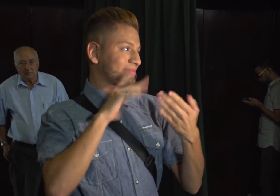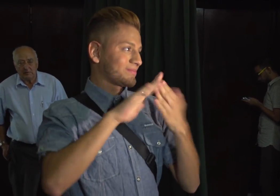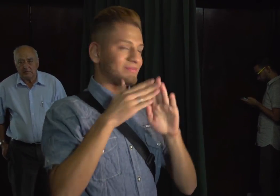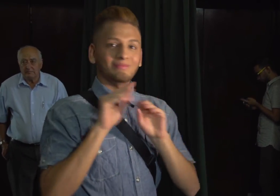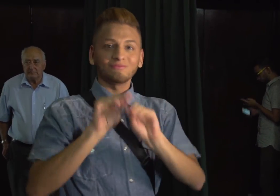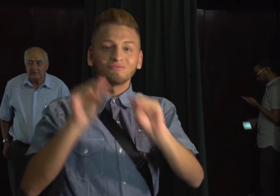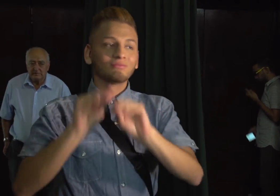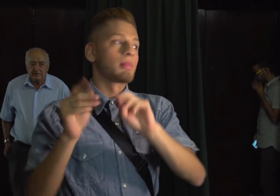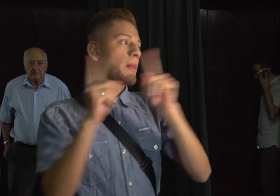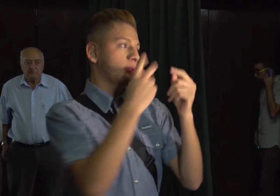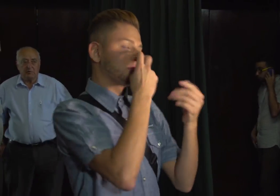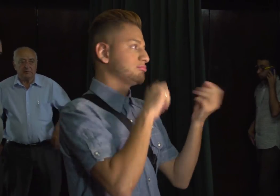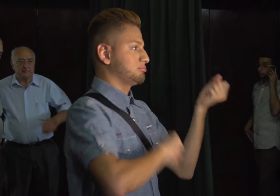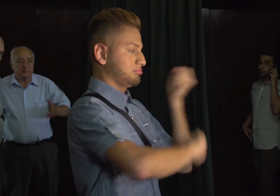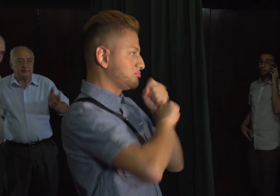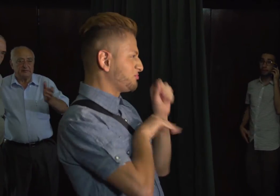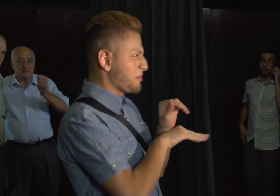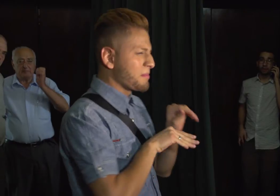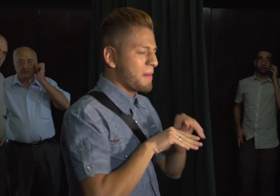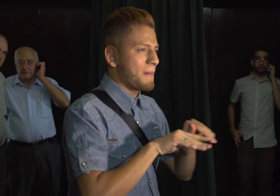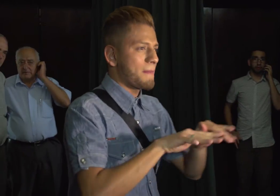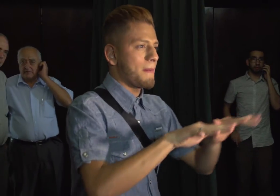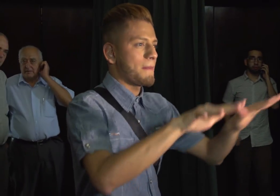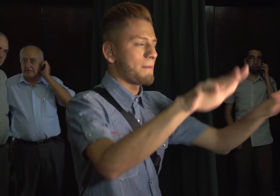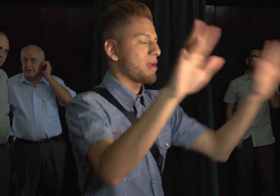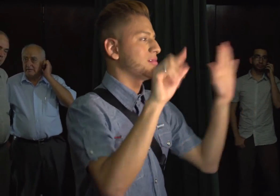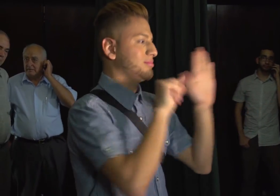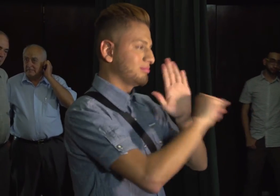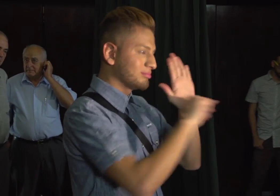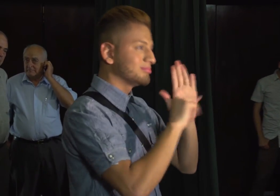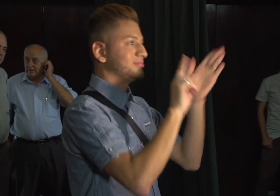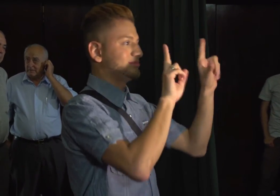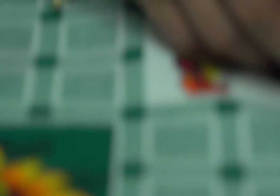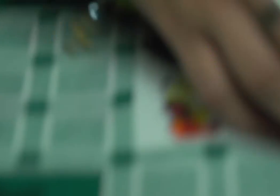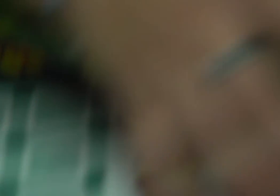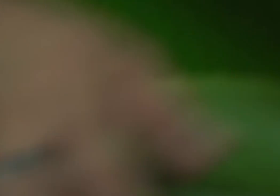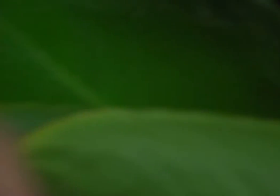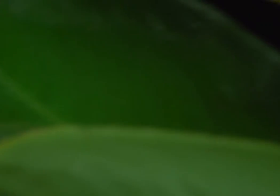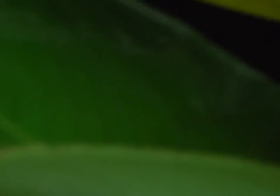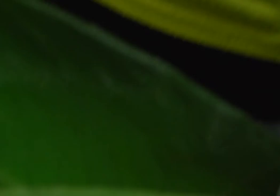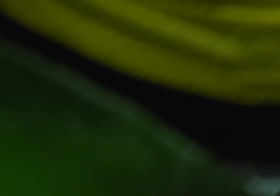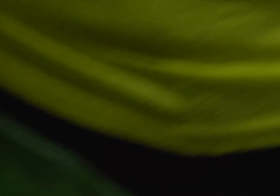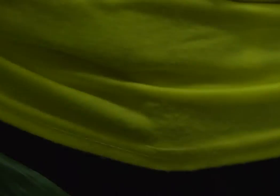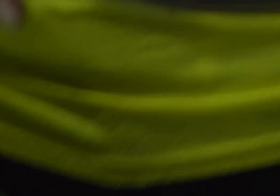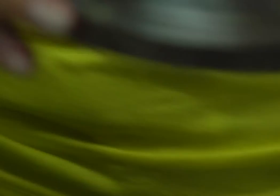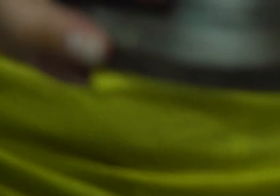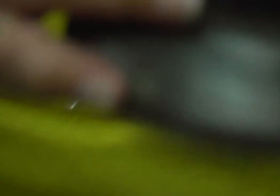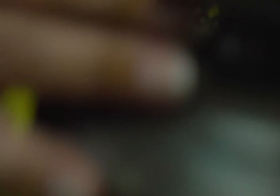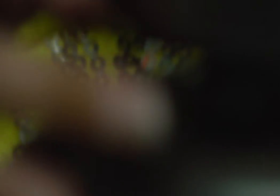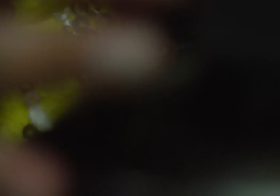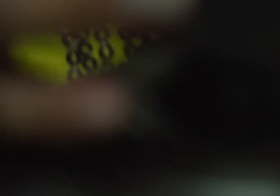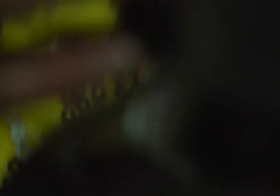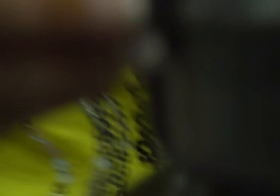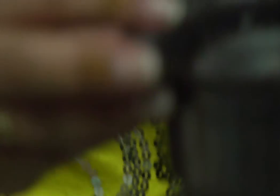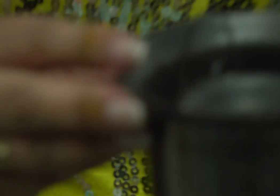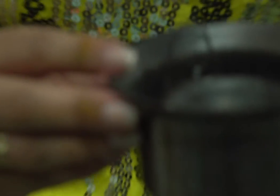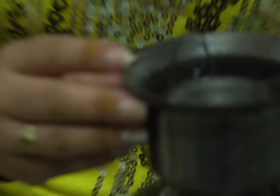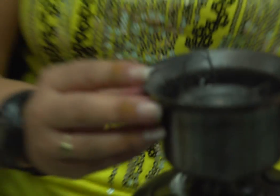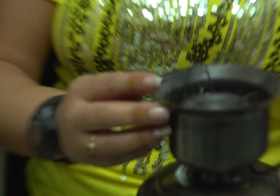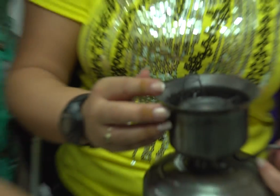tengamos más oportunidades de acceder al cine, los invidentes, las personas sordas. No, eso no es una